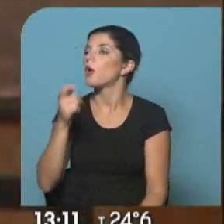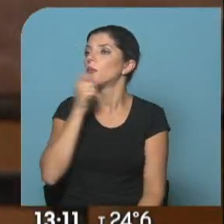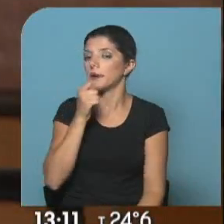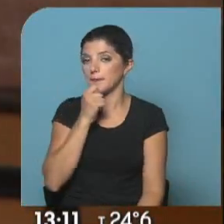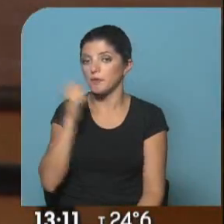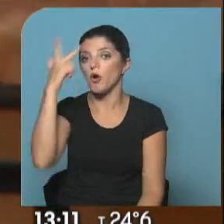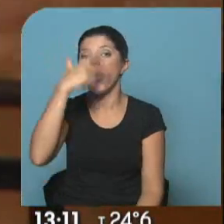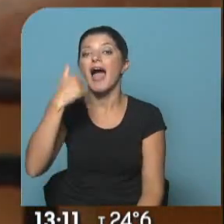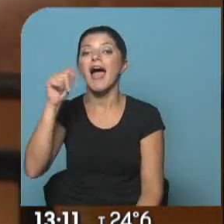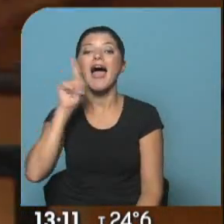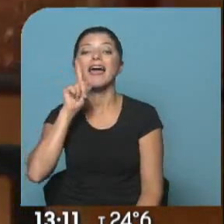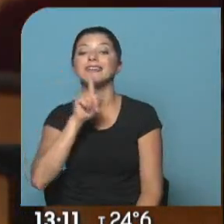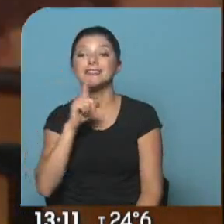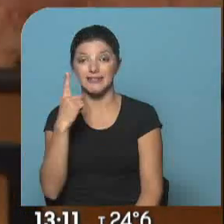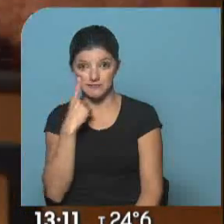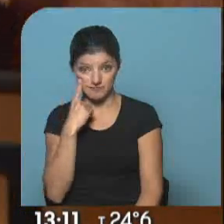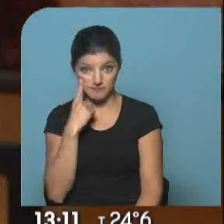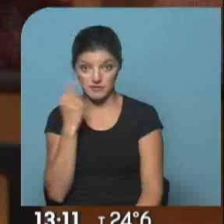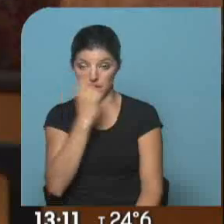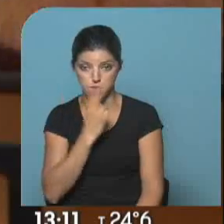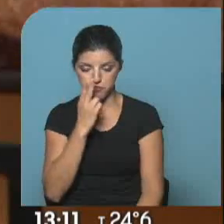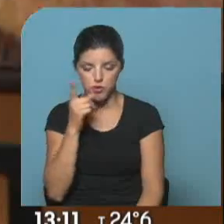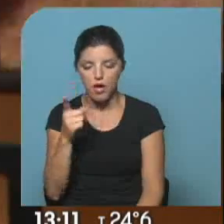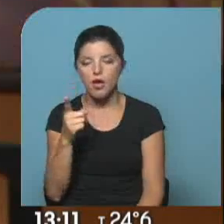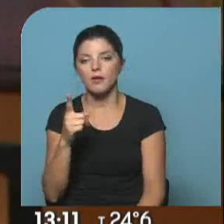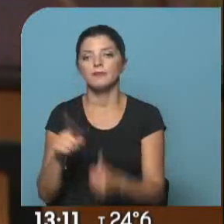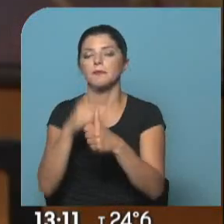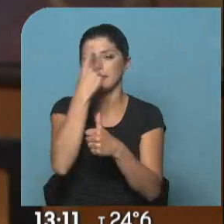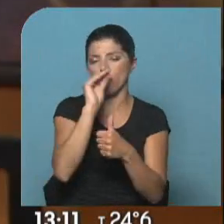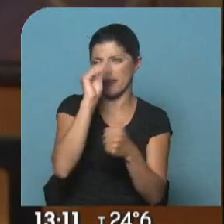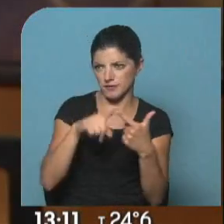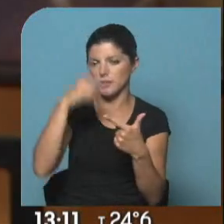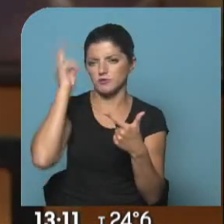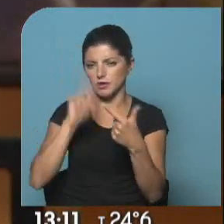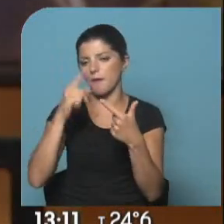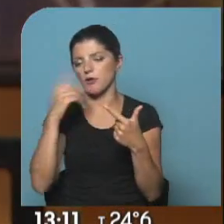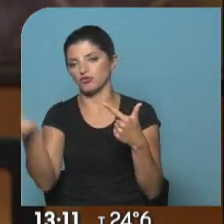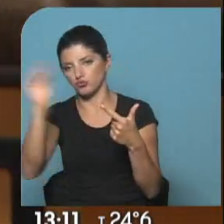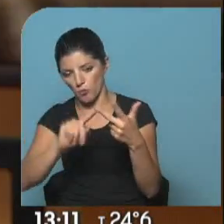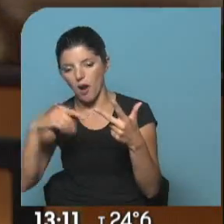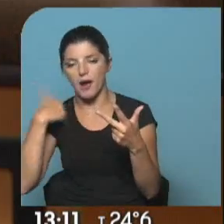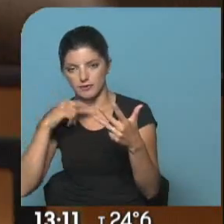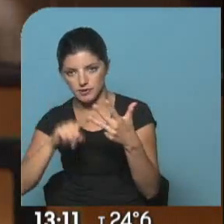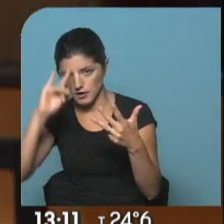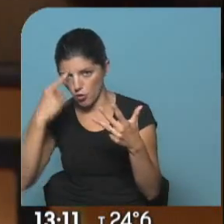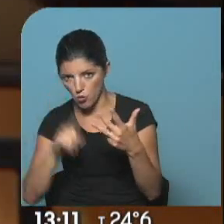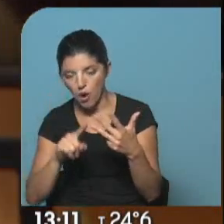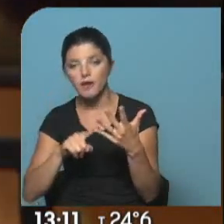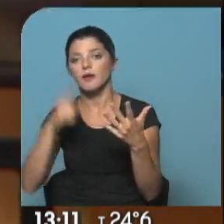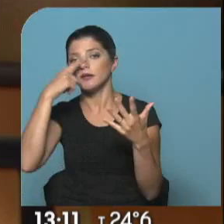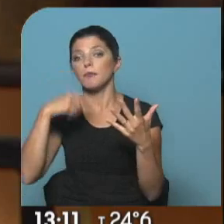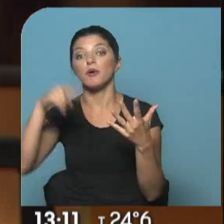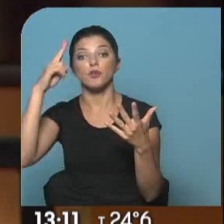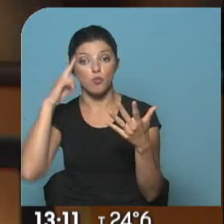el caso de Haití, los dos primeros países que participan son Brasil y Chile, después se incorpora Argentina, Uruguay, y después se suman 9 países